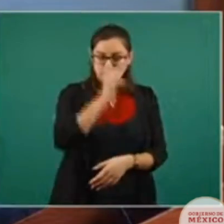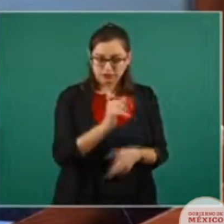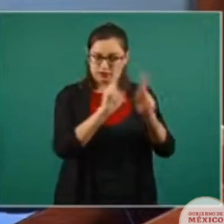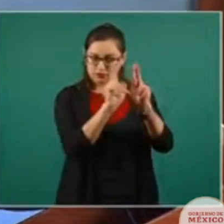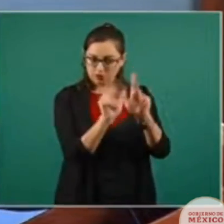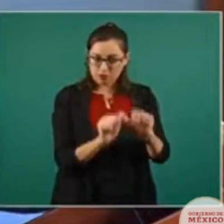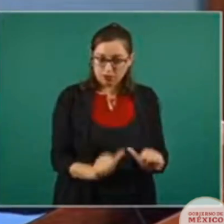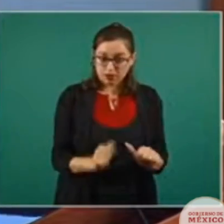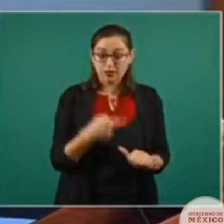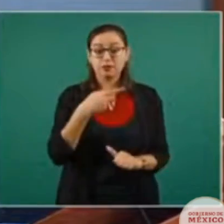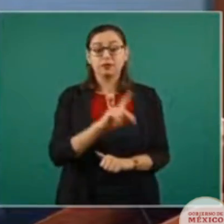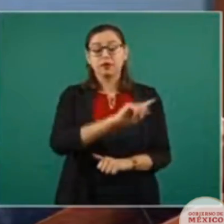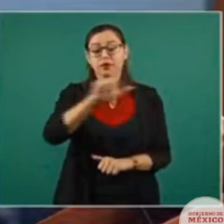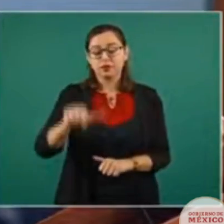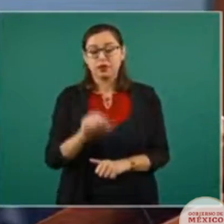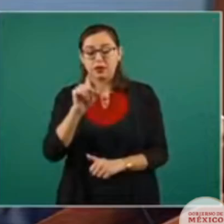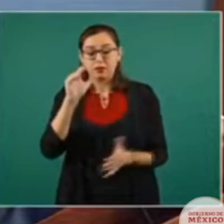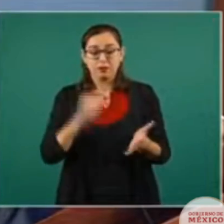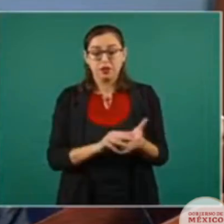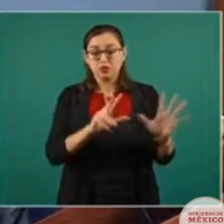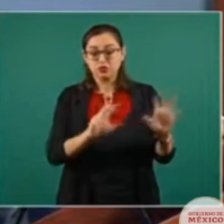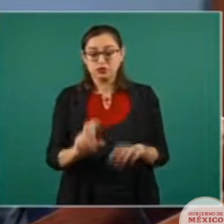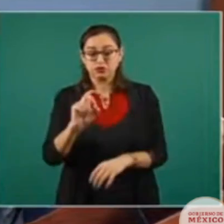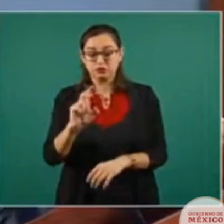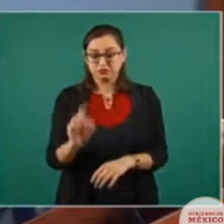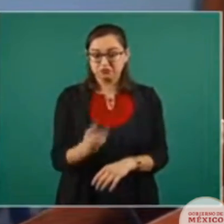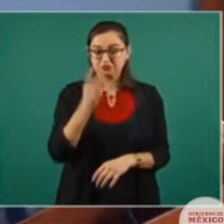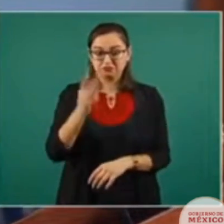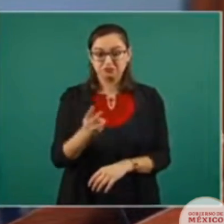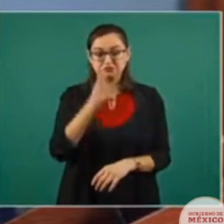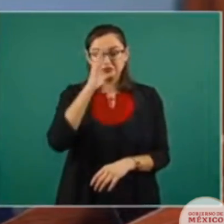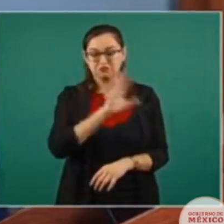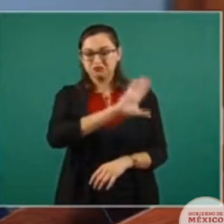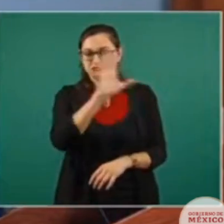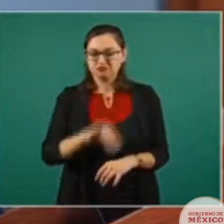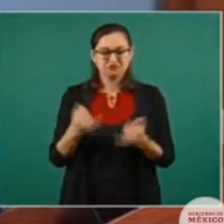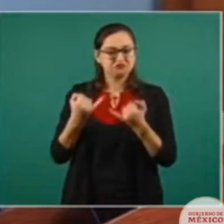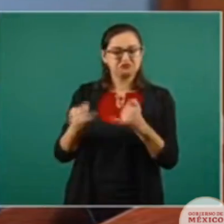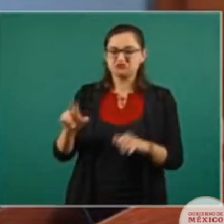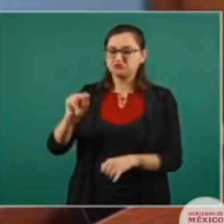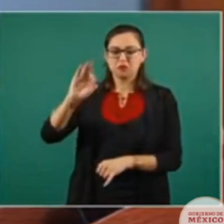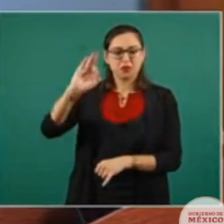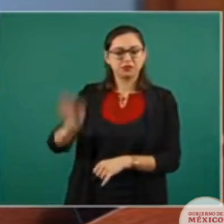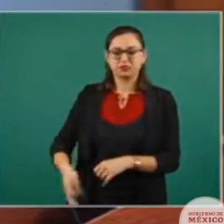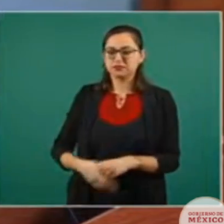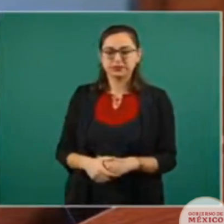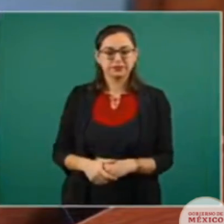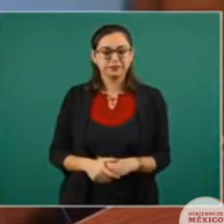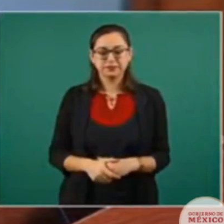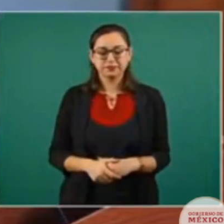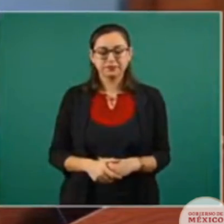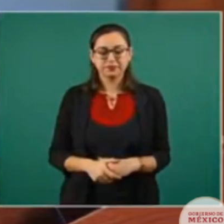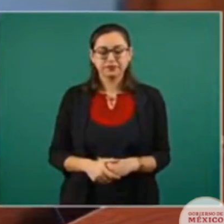VII murió en 1833 sin haber reconocido nuestra independencia. Como